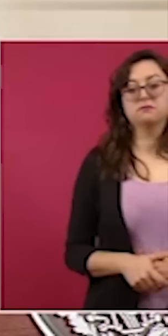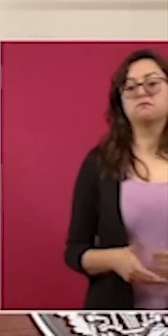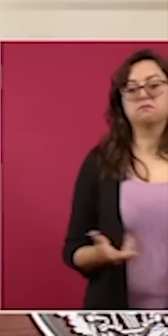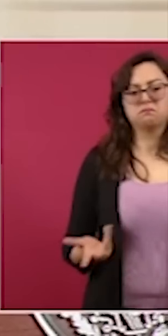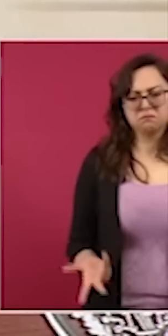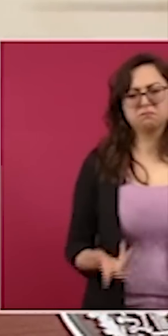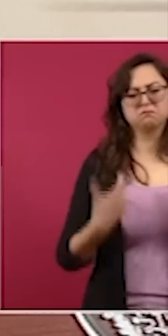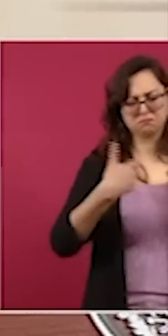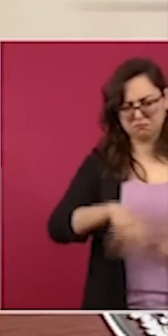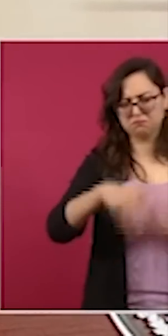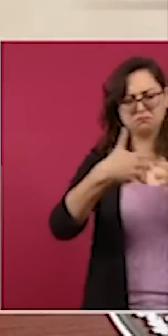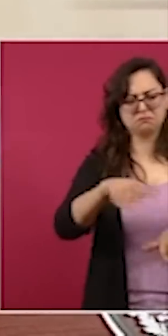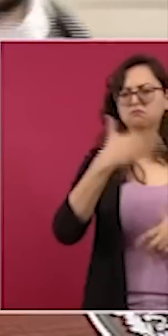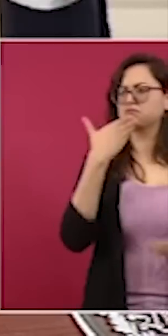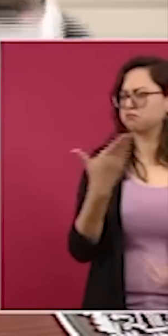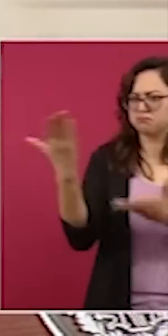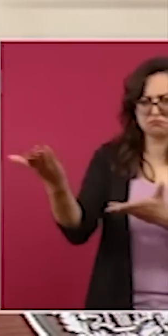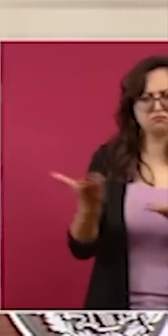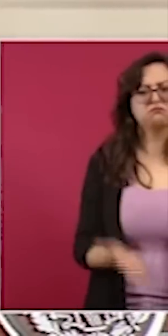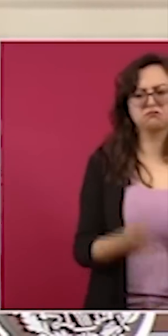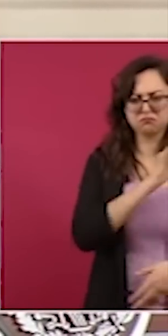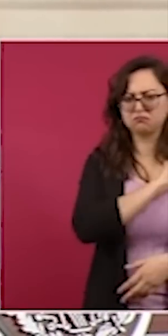bienvenidos a las manifestaciones, todos.